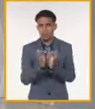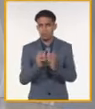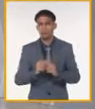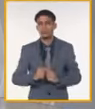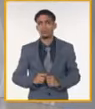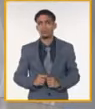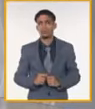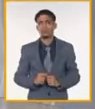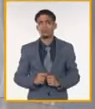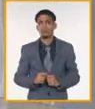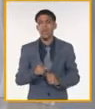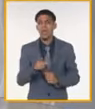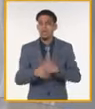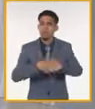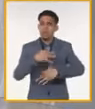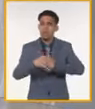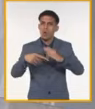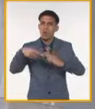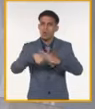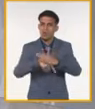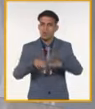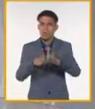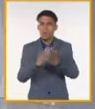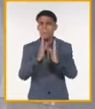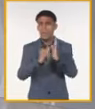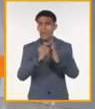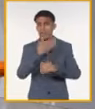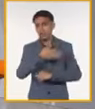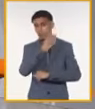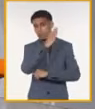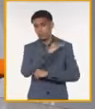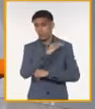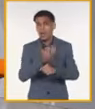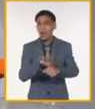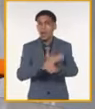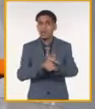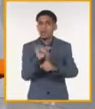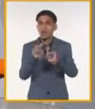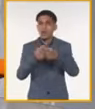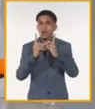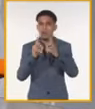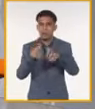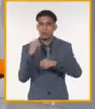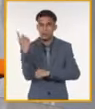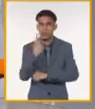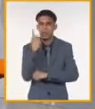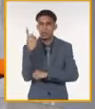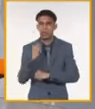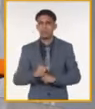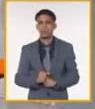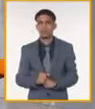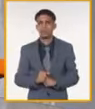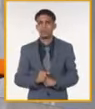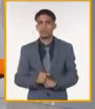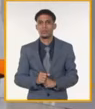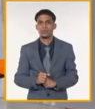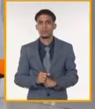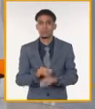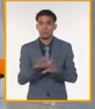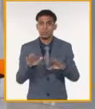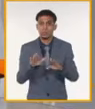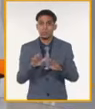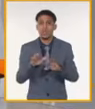fue ampliamente publicado en los meses anteriores y previo a la asamblea nacional desde que se diseñó el modelo